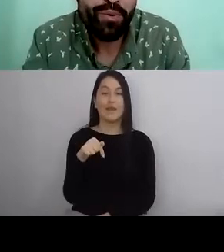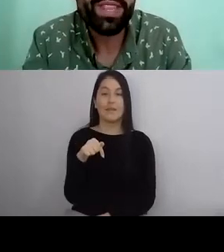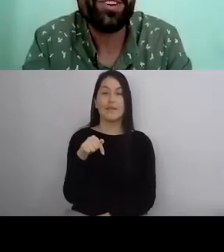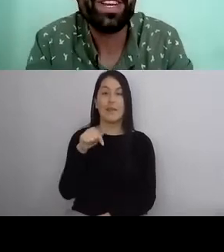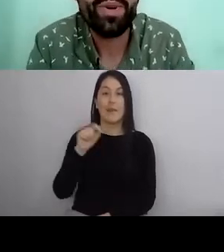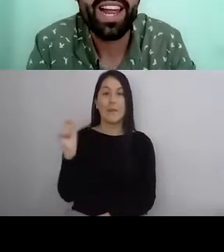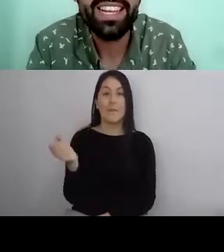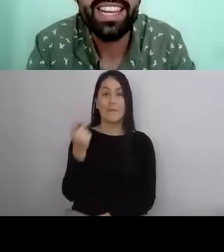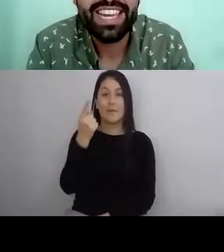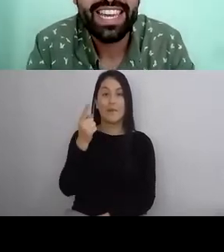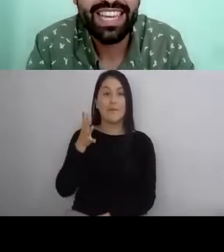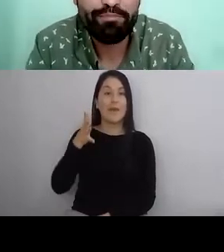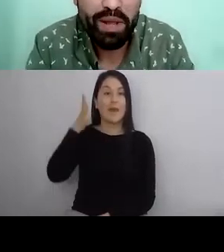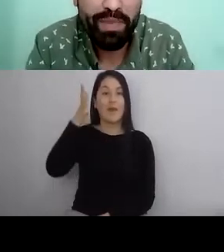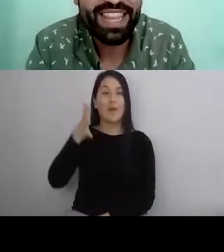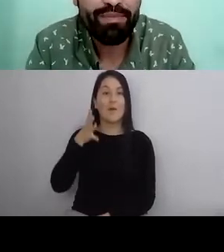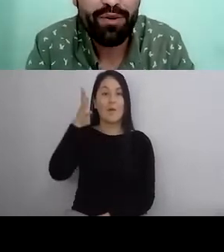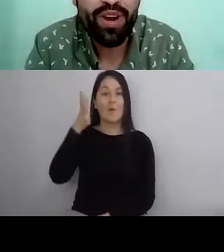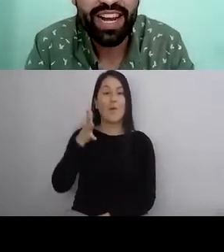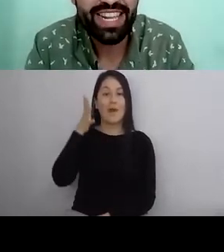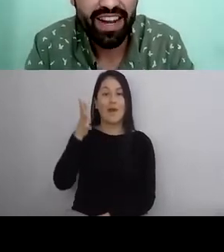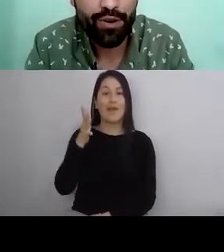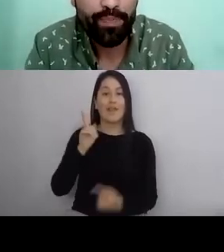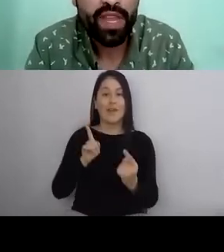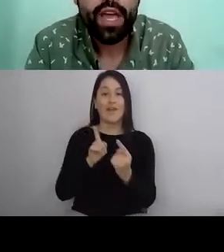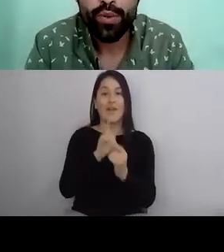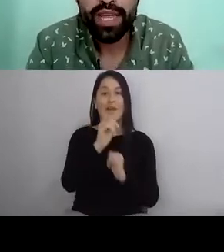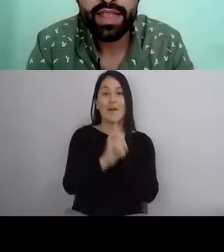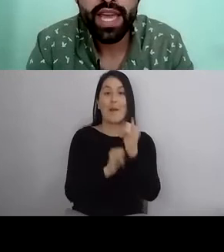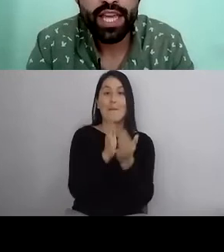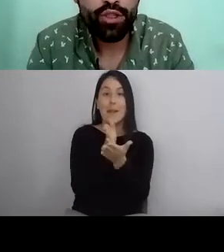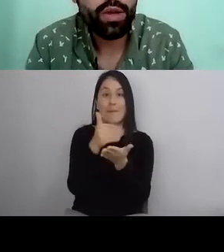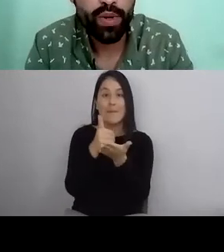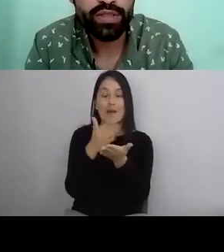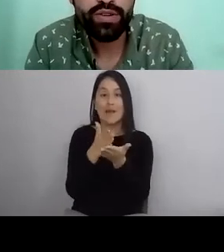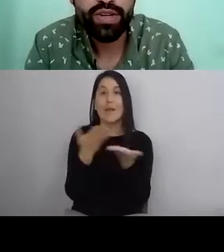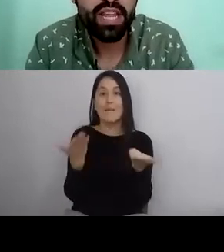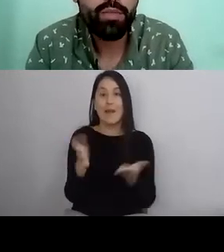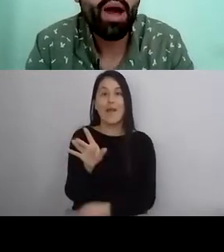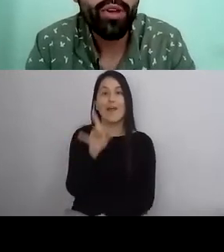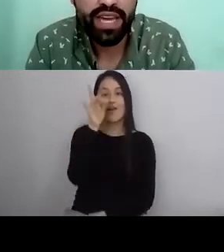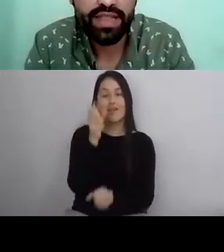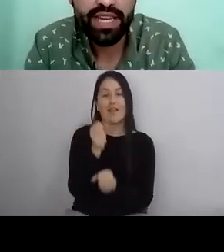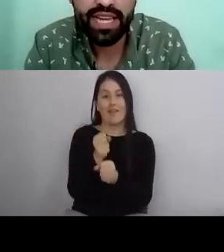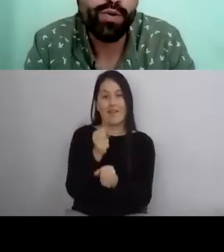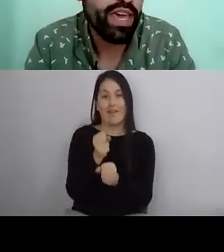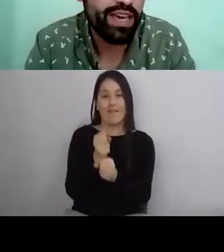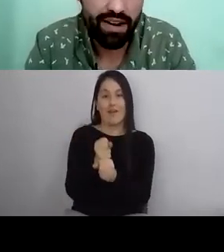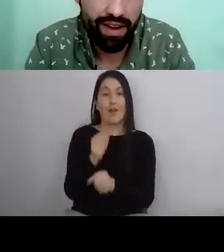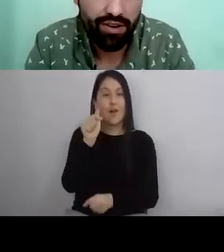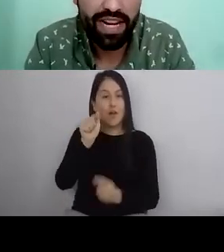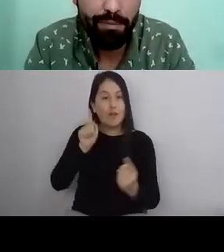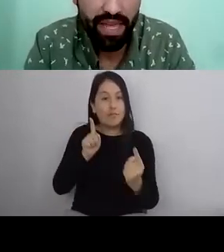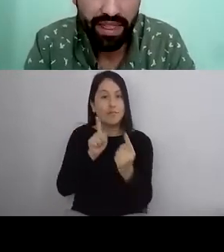primer encuentro virtual. Prepárate para buscar el trabajo. Durante estos encuentros queremos apoyarte en la búsqueda